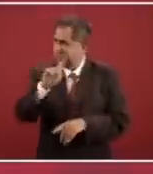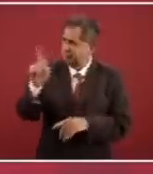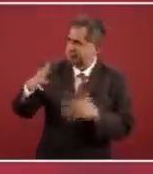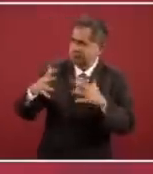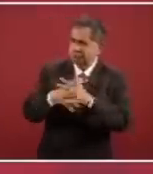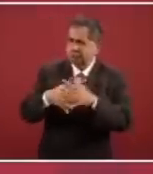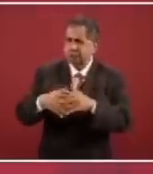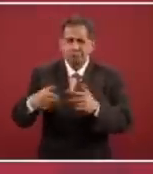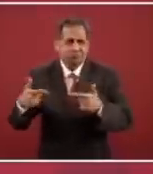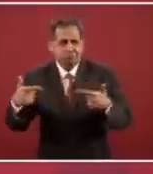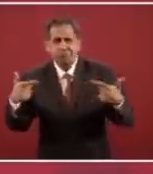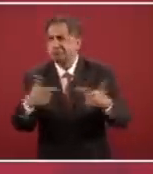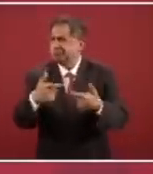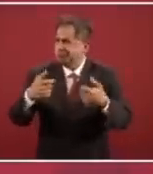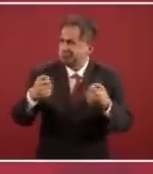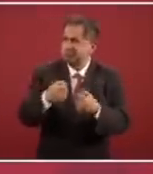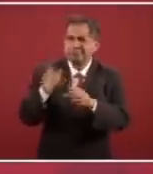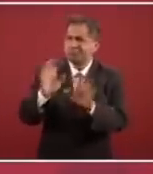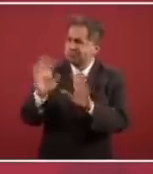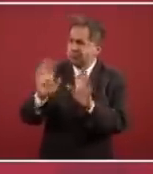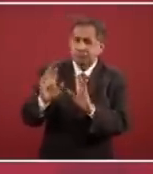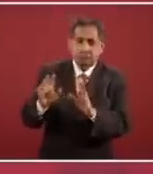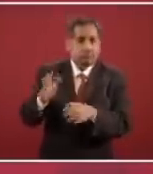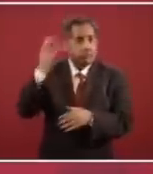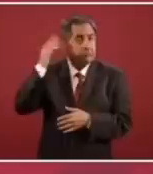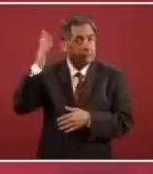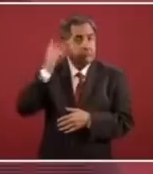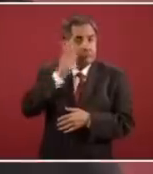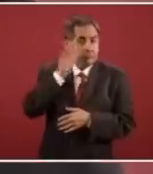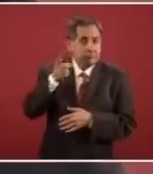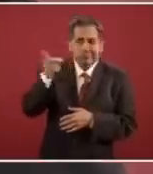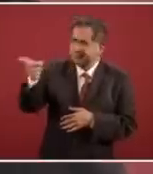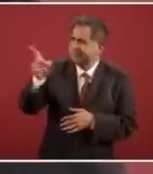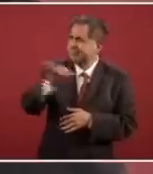a esa estrategia irresponsable.